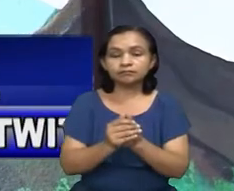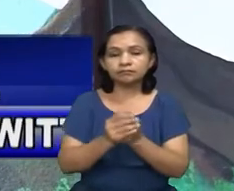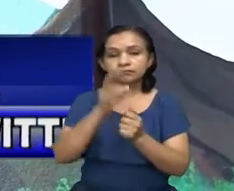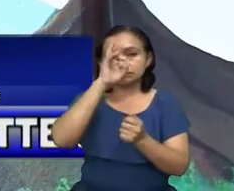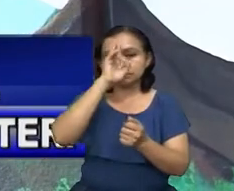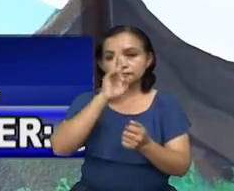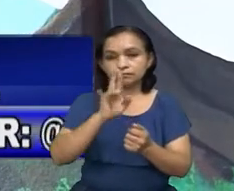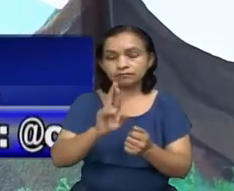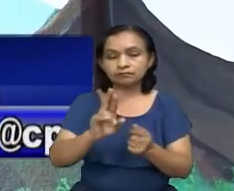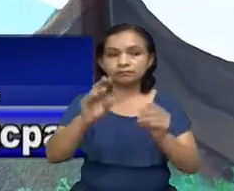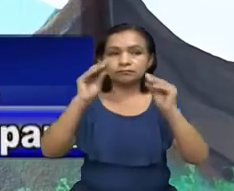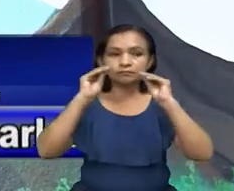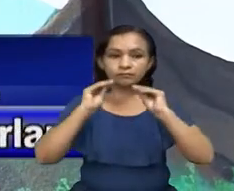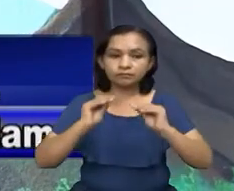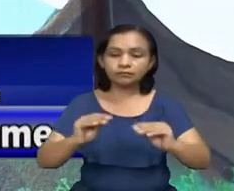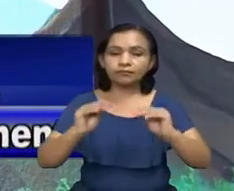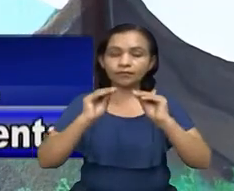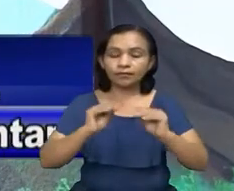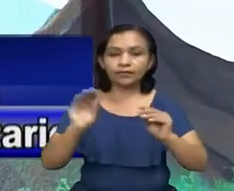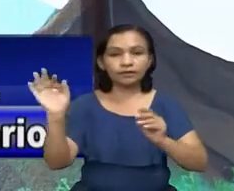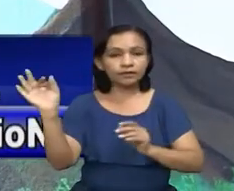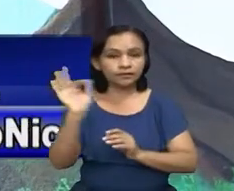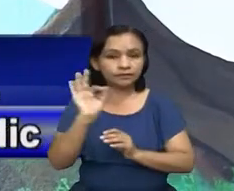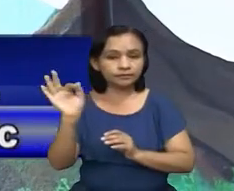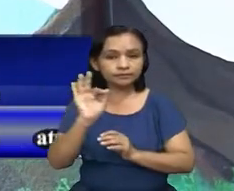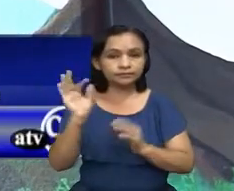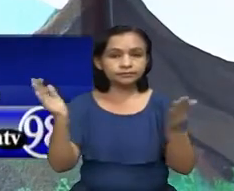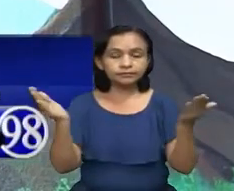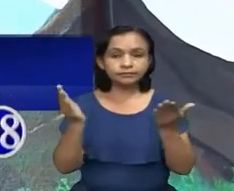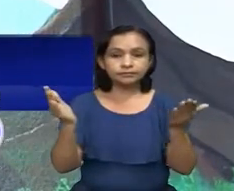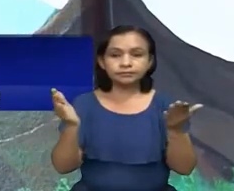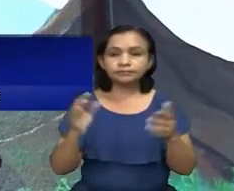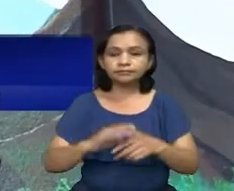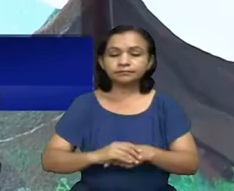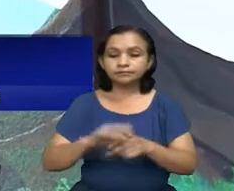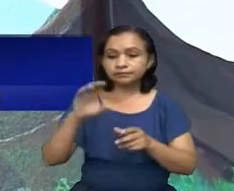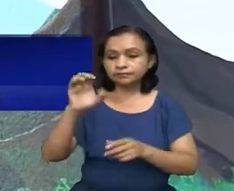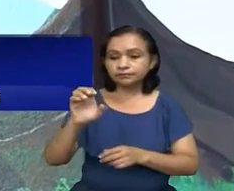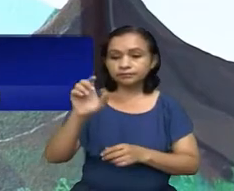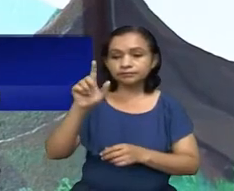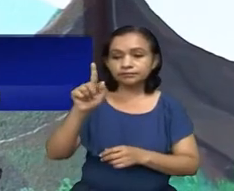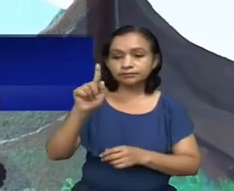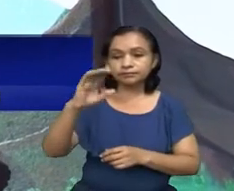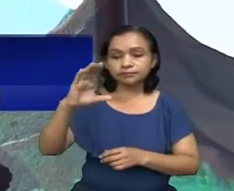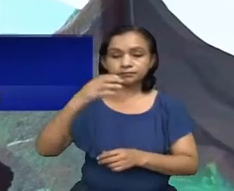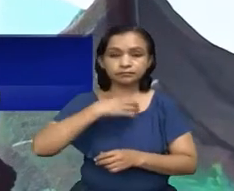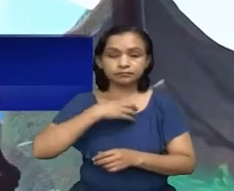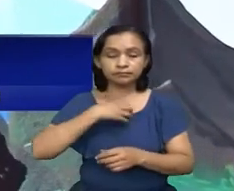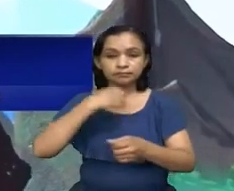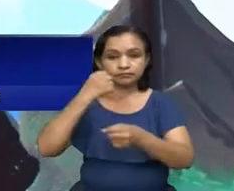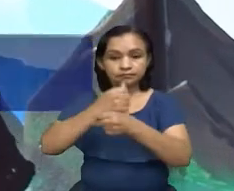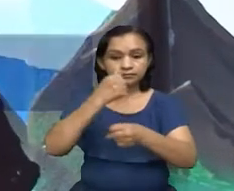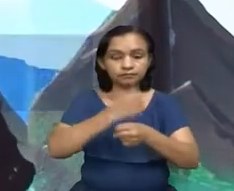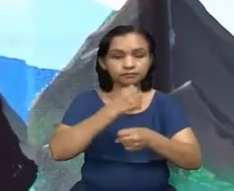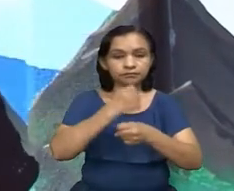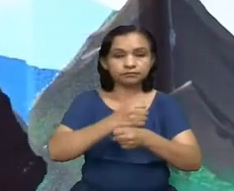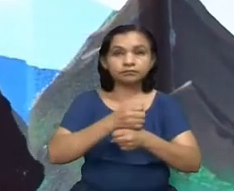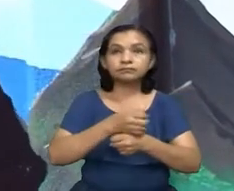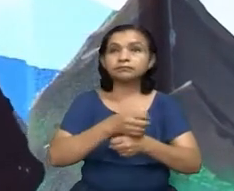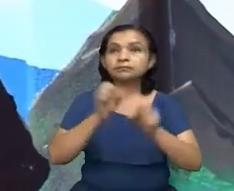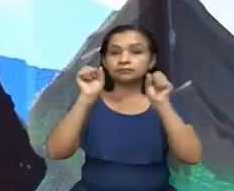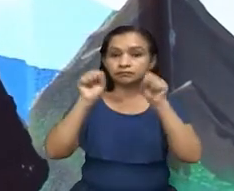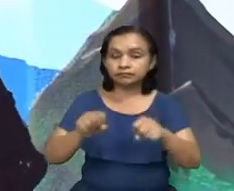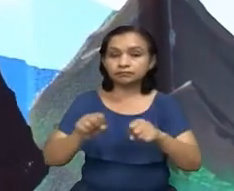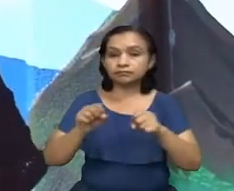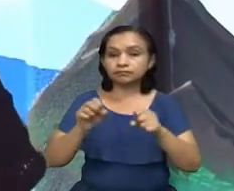respeto, educación, formación, ética profesional, para que ellos puedan entender que ellos